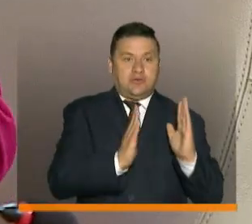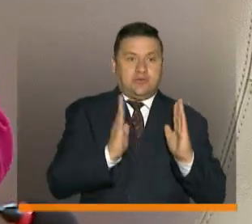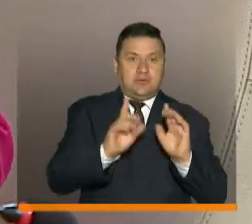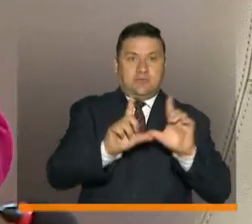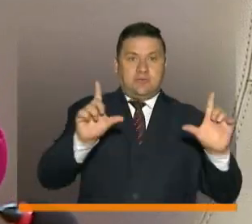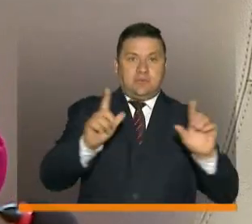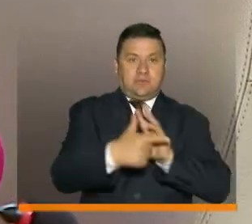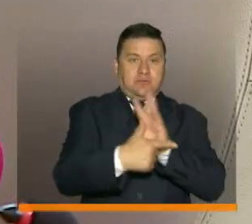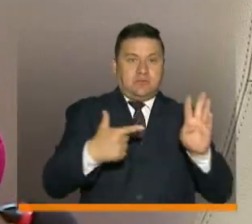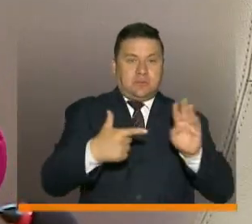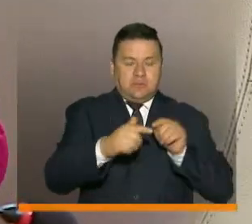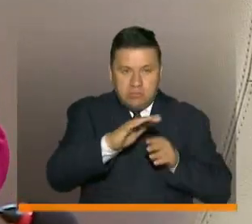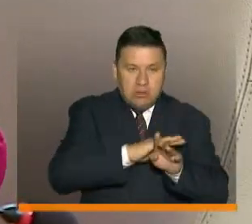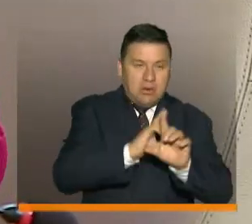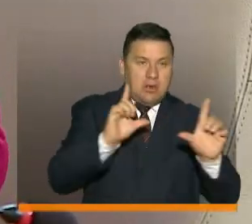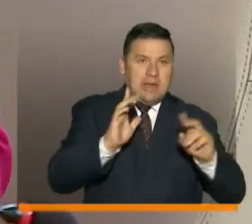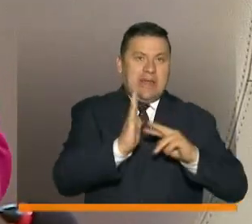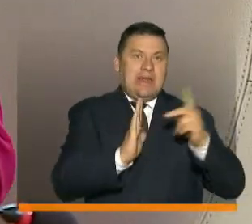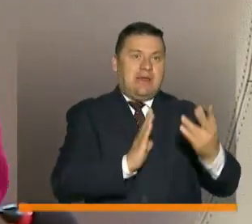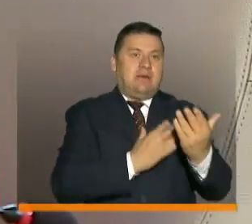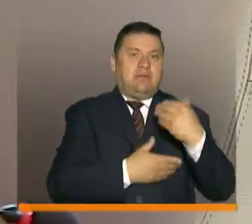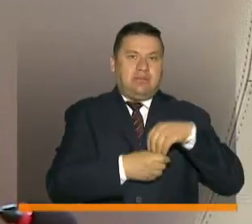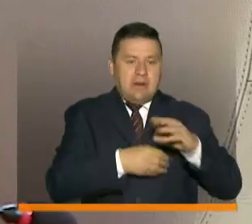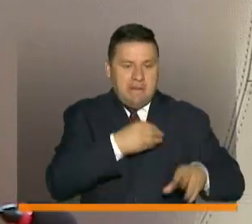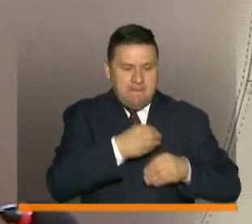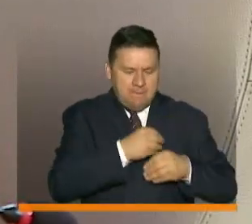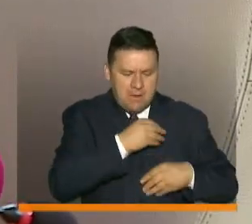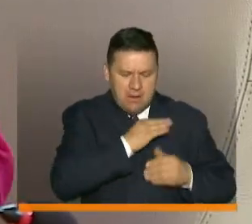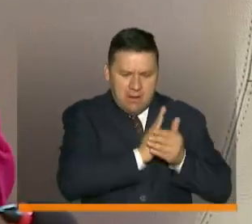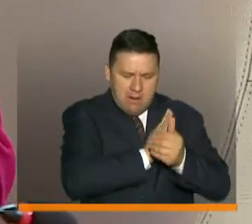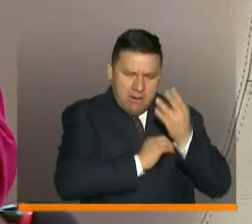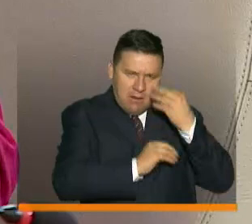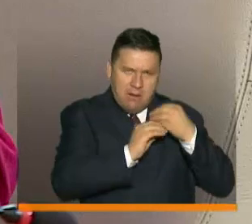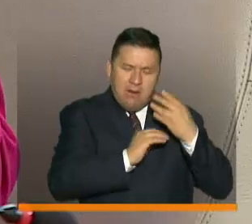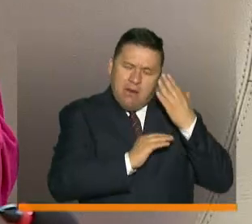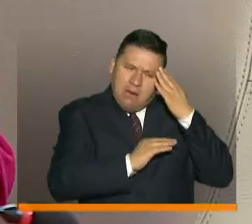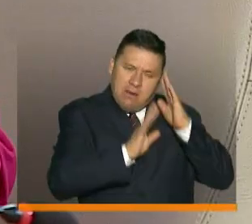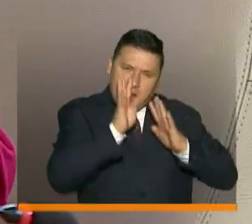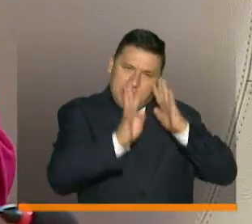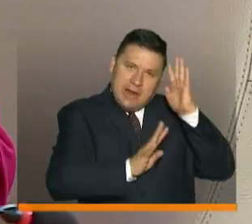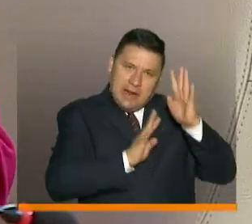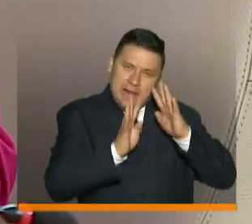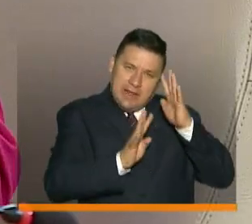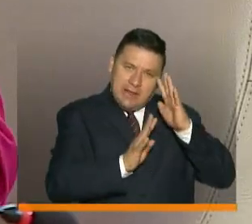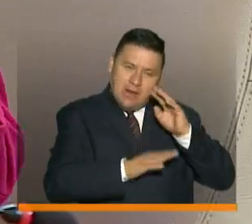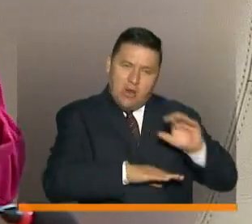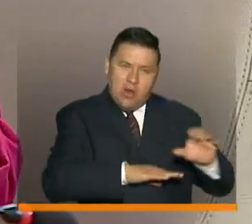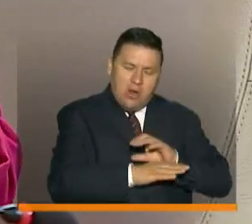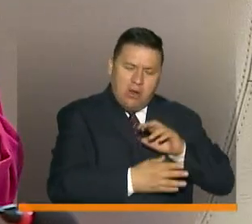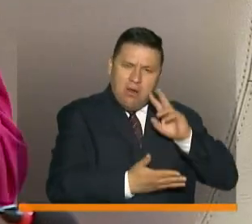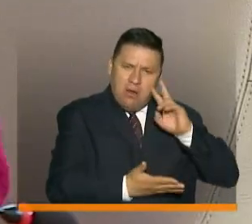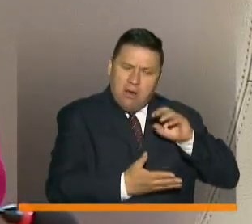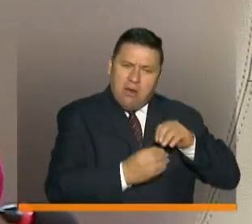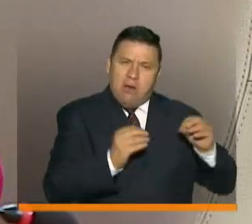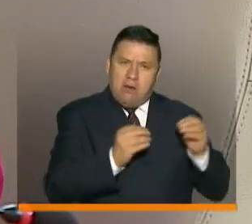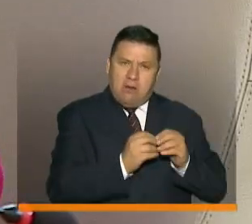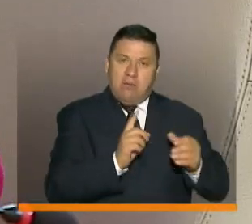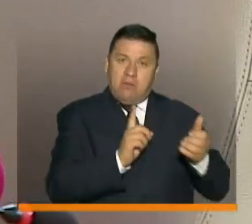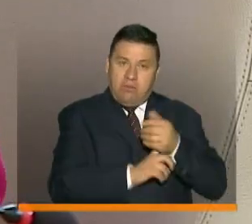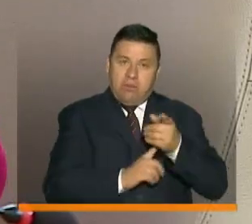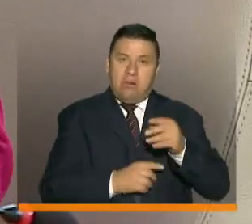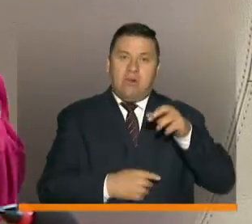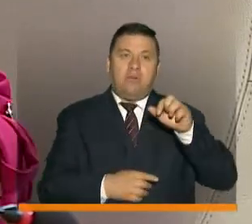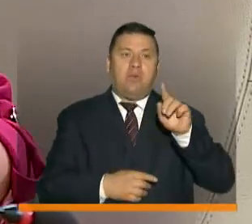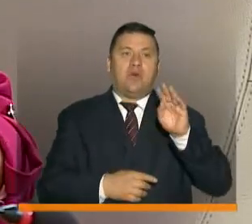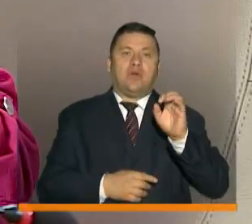plataformas o actividades tecnológicas, sino un complemento al desarrollo de competencias científicas, creativas y computacionales. Pueden encontrarla ya en el portal